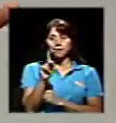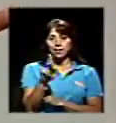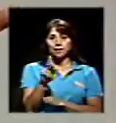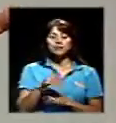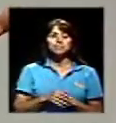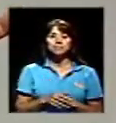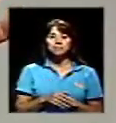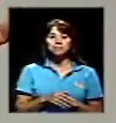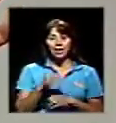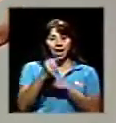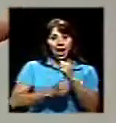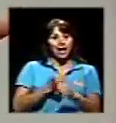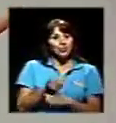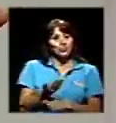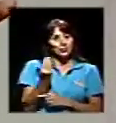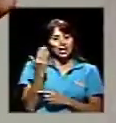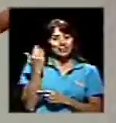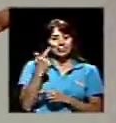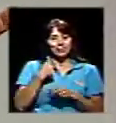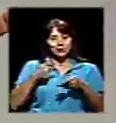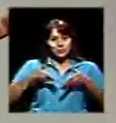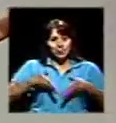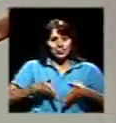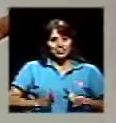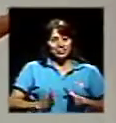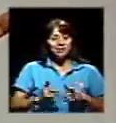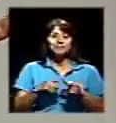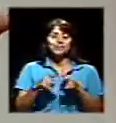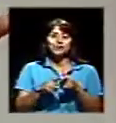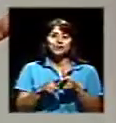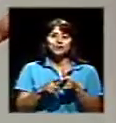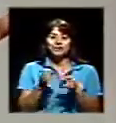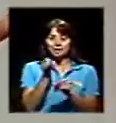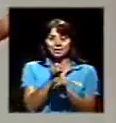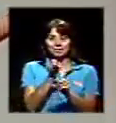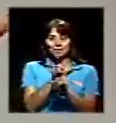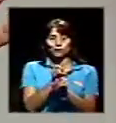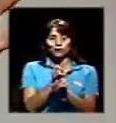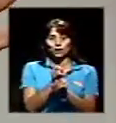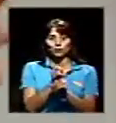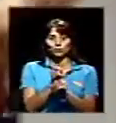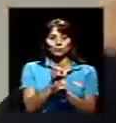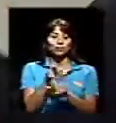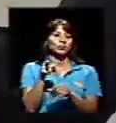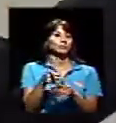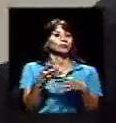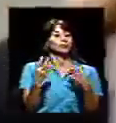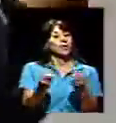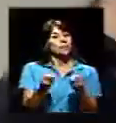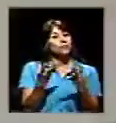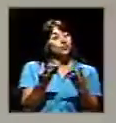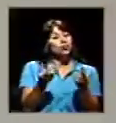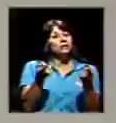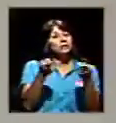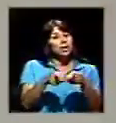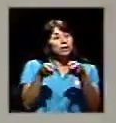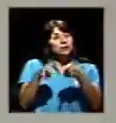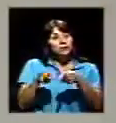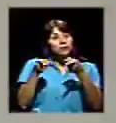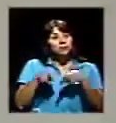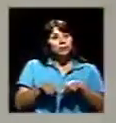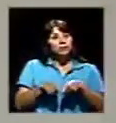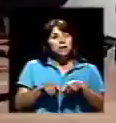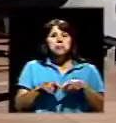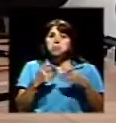Unos añitos antes de que yo naciera, de manera que la institución, sobre ella ha llovido bastante, pero ha crecido mucho y en los últimos años